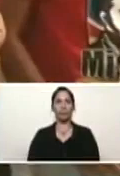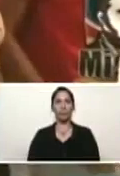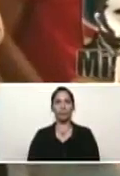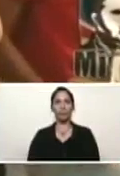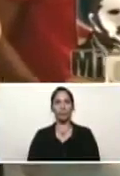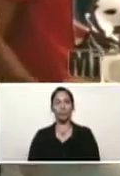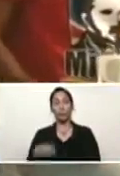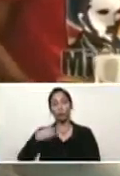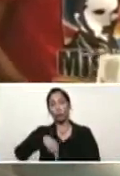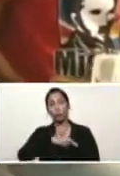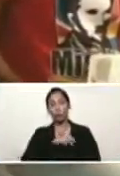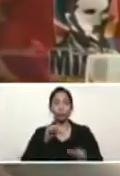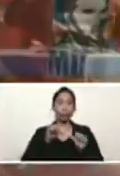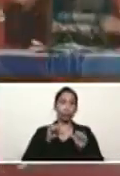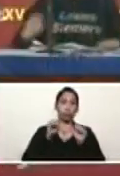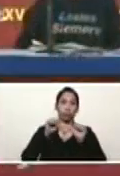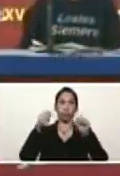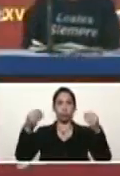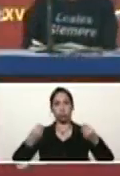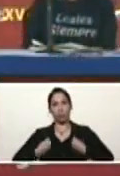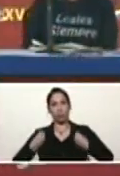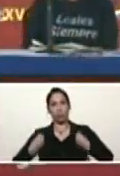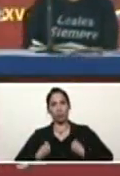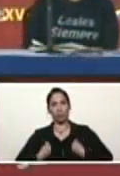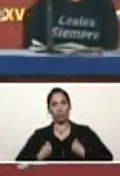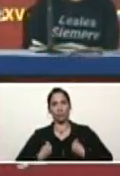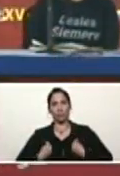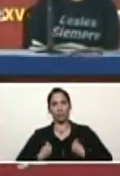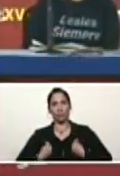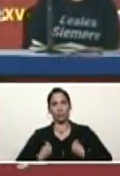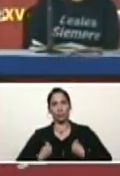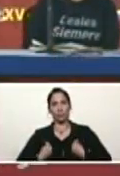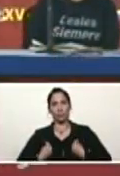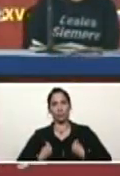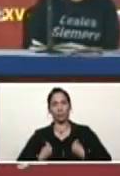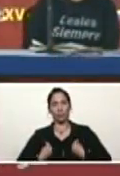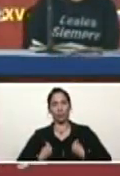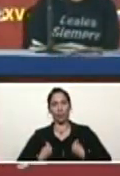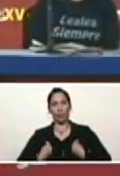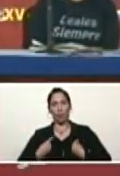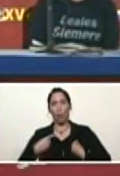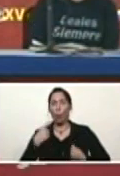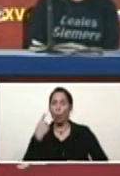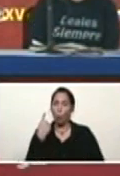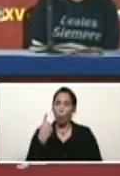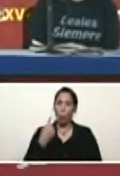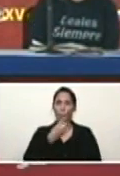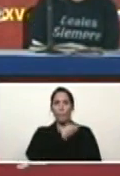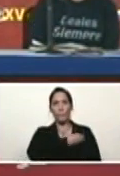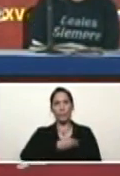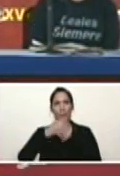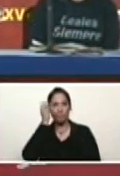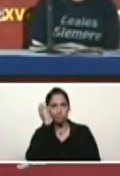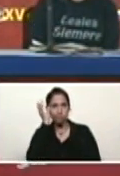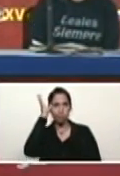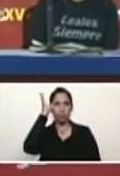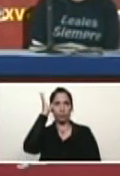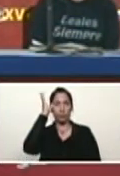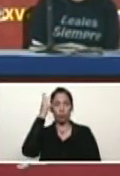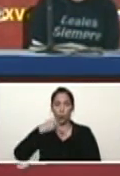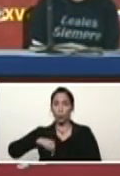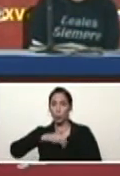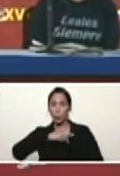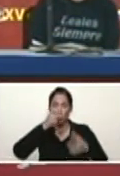porque hemos mantenido viva una de las misiones creadas por nuestro